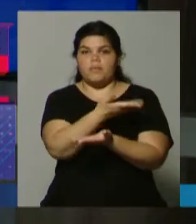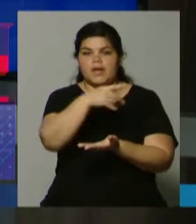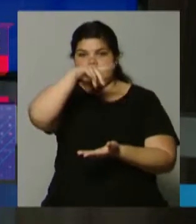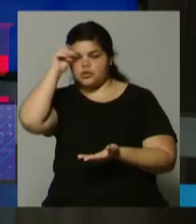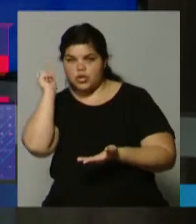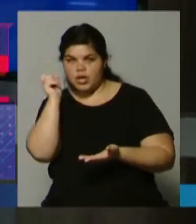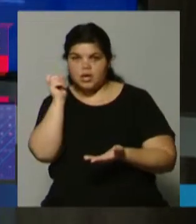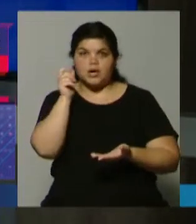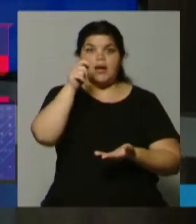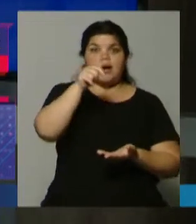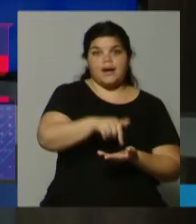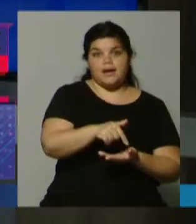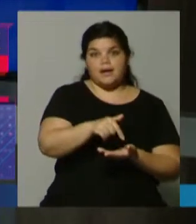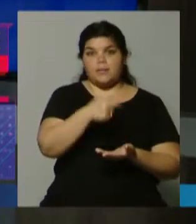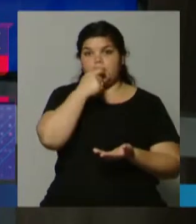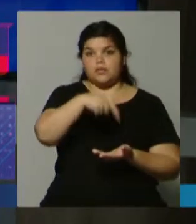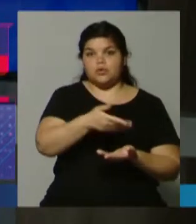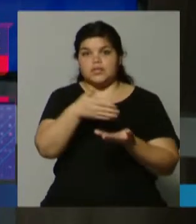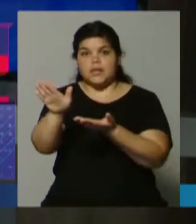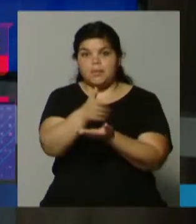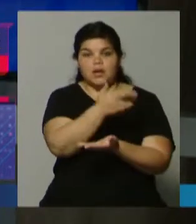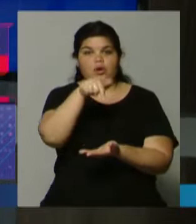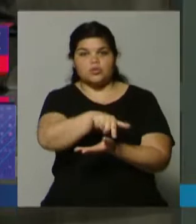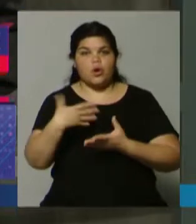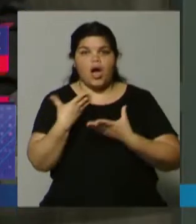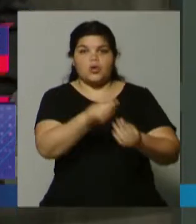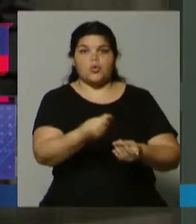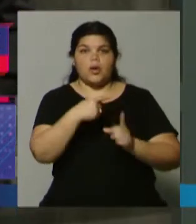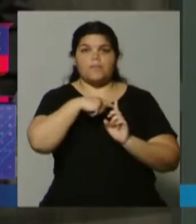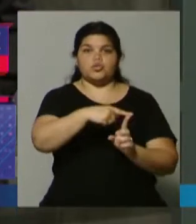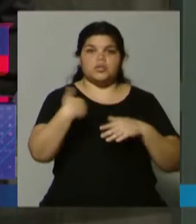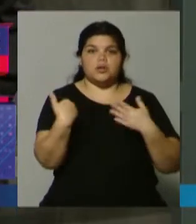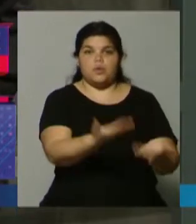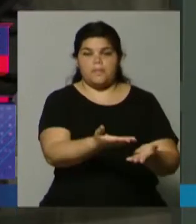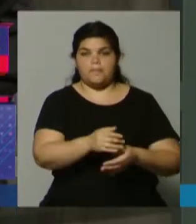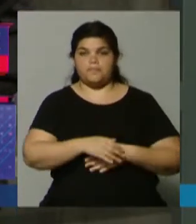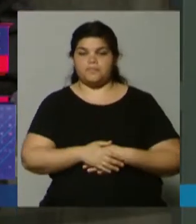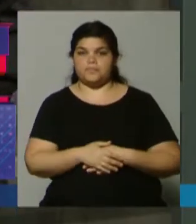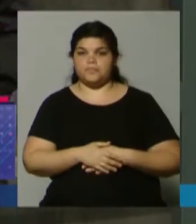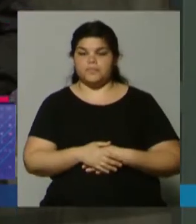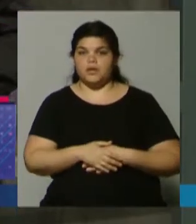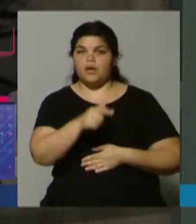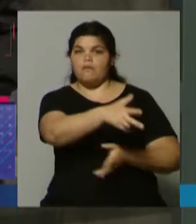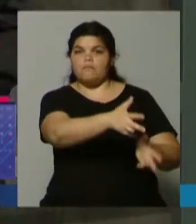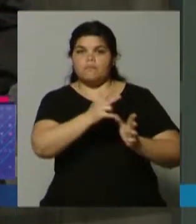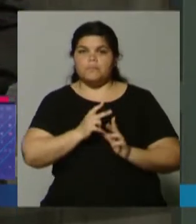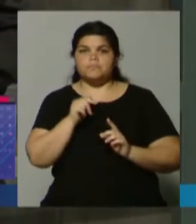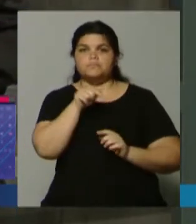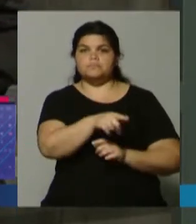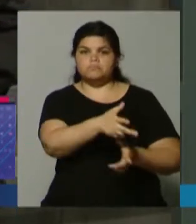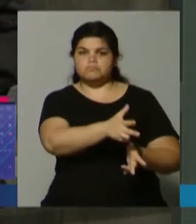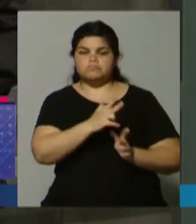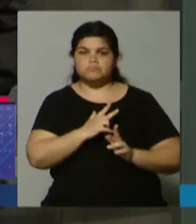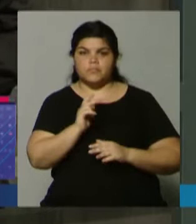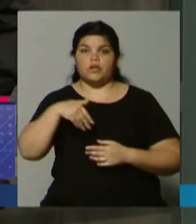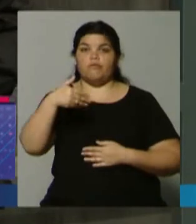ha sido claramente un componente exitoso para que nos lleve a este resultado. Julio, hacías mención de que en las próximas horas se va a